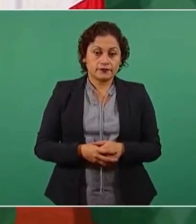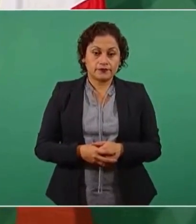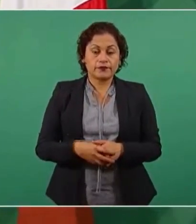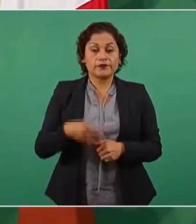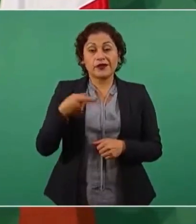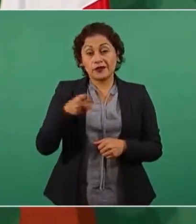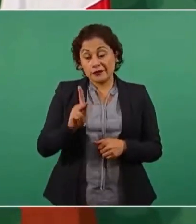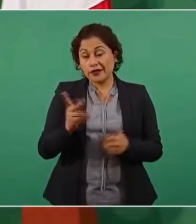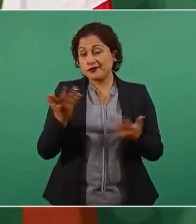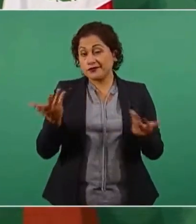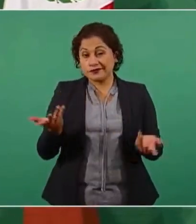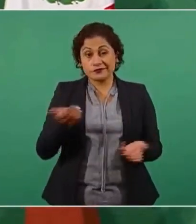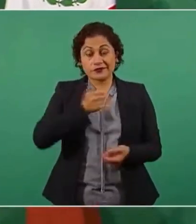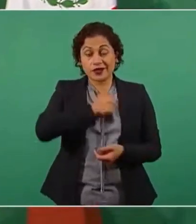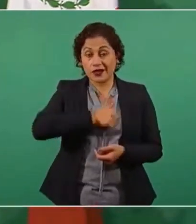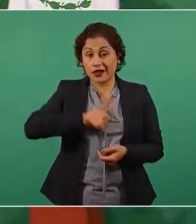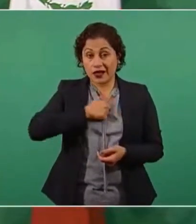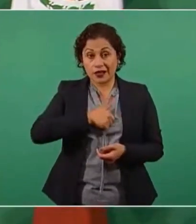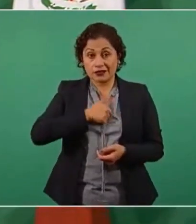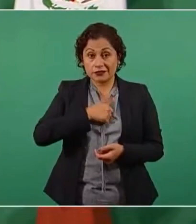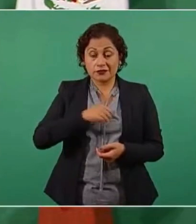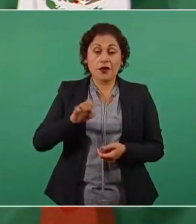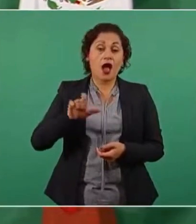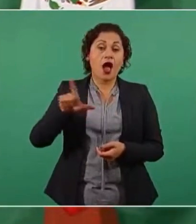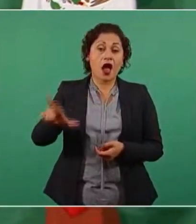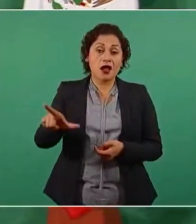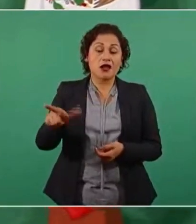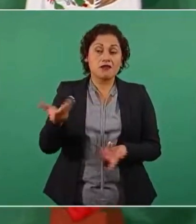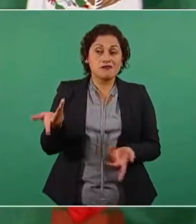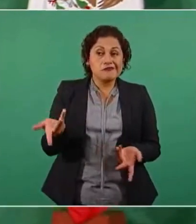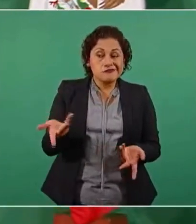un error o se descuidó.